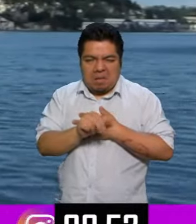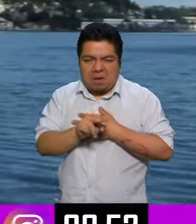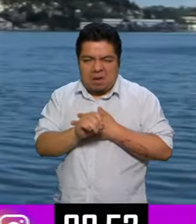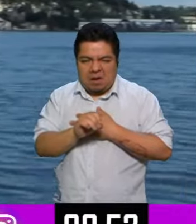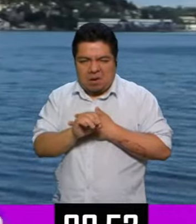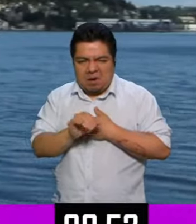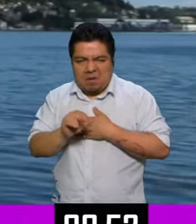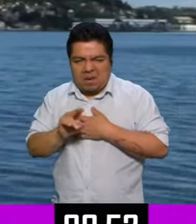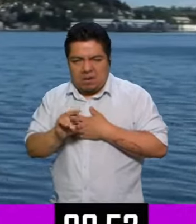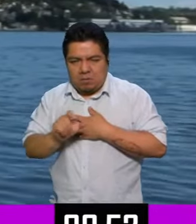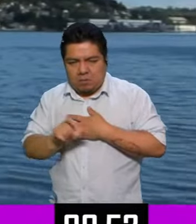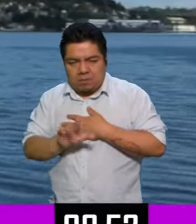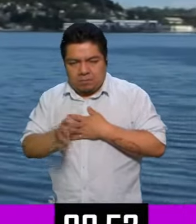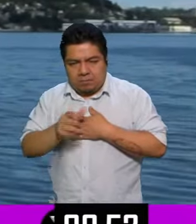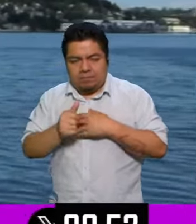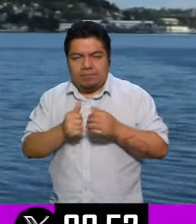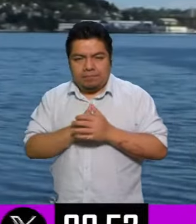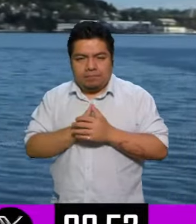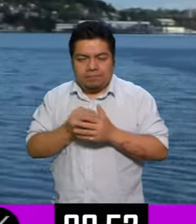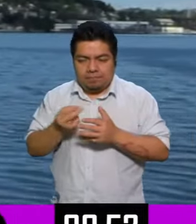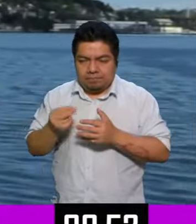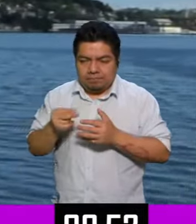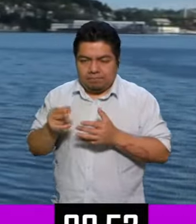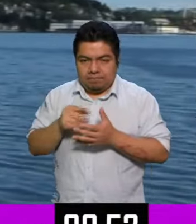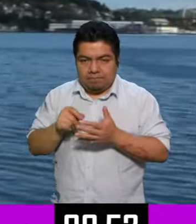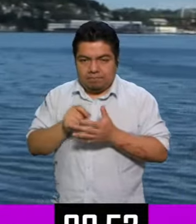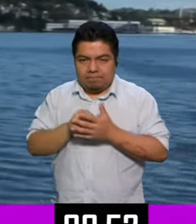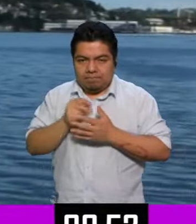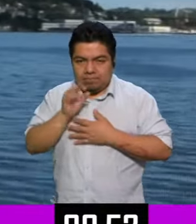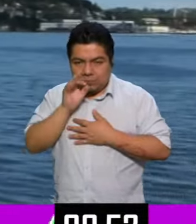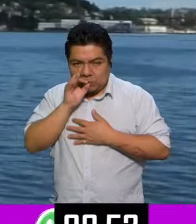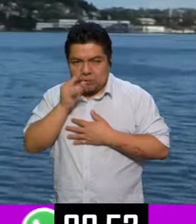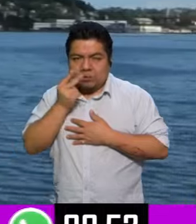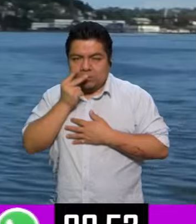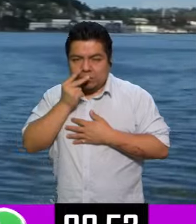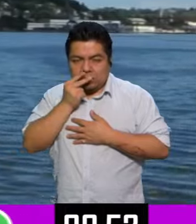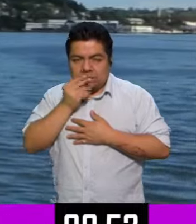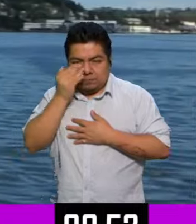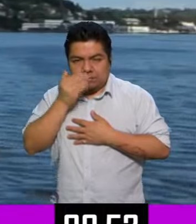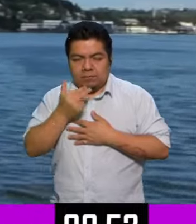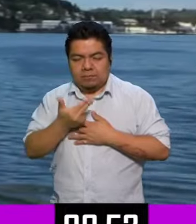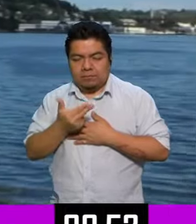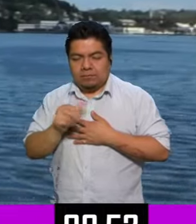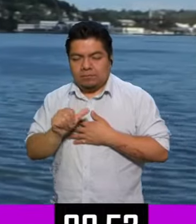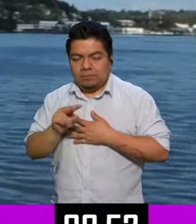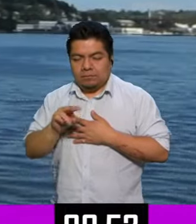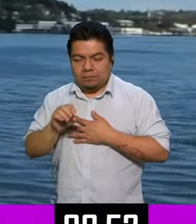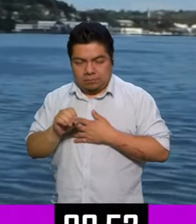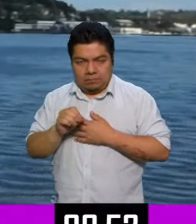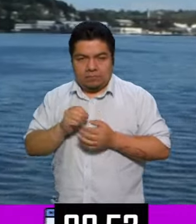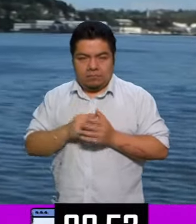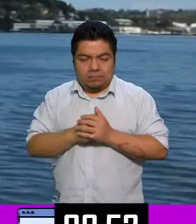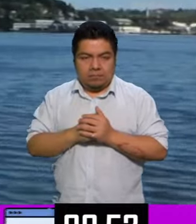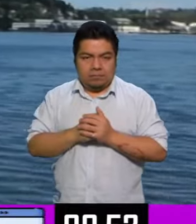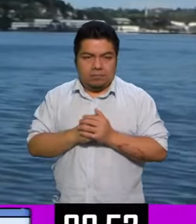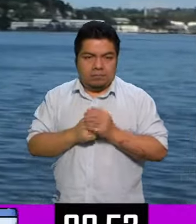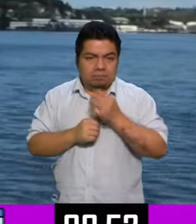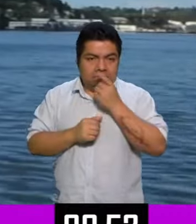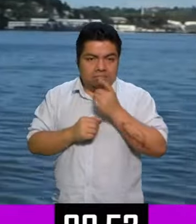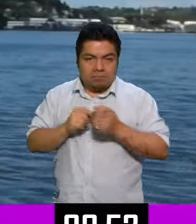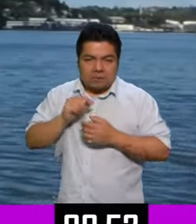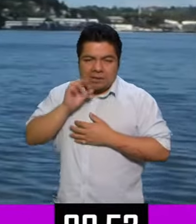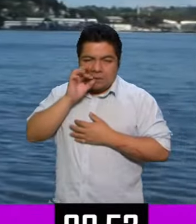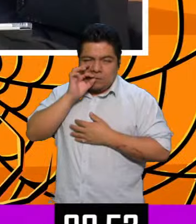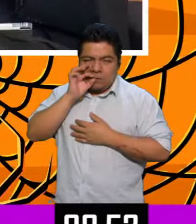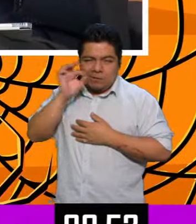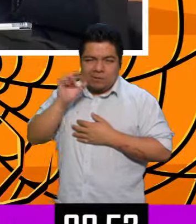Habano, Habanux, ¿no? Y de dónde viene, por supuesto, ese los magnífico habanos. Cigarro, que es el Habano, ¿no? Por cierto, se dice que cuando